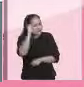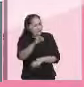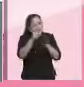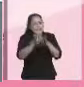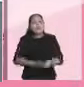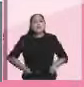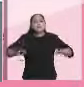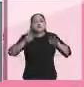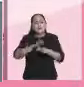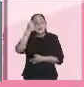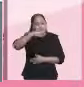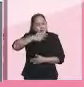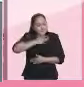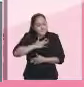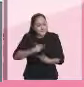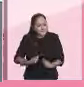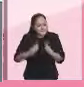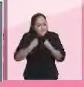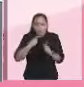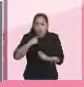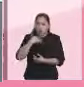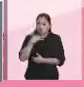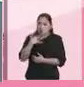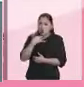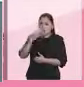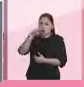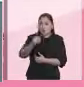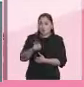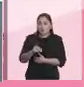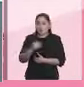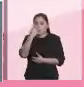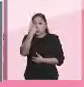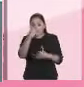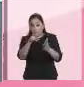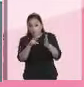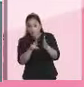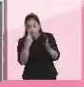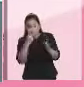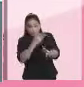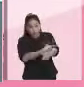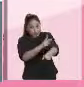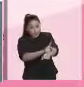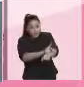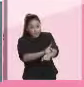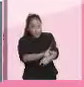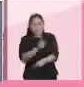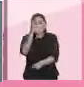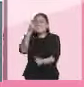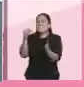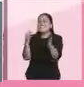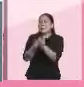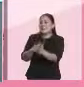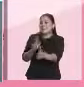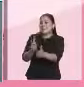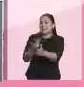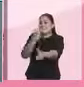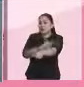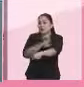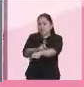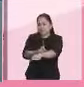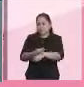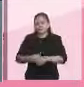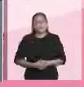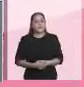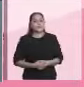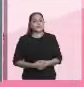importante en mi vida. No soy corrupto. ¿Cuatro veces honesto? Mil veces honesto. Muy bien. Oye, entonces, Andrés Manuel, ¿por